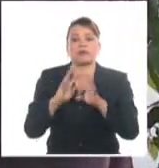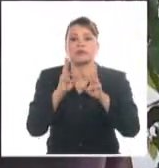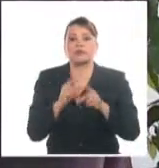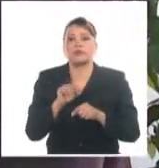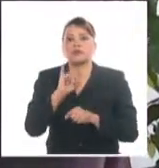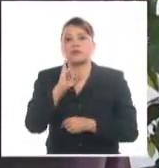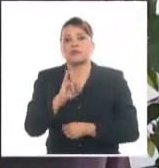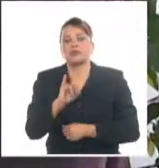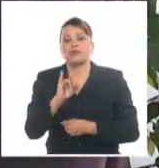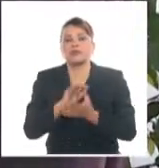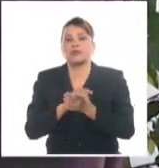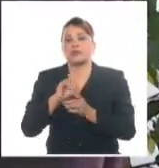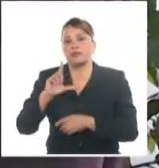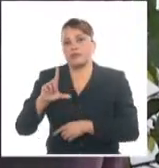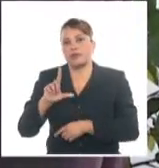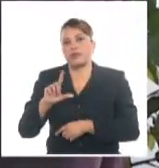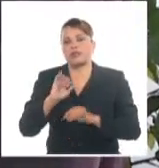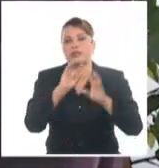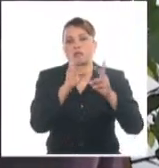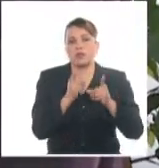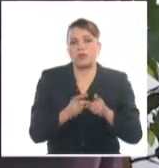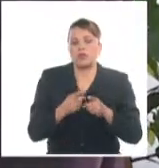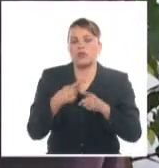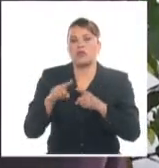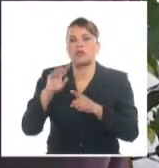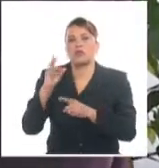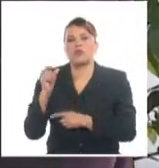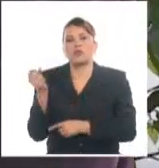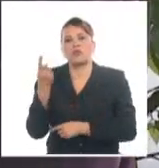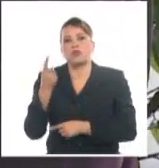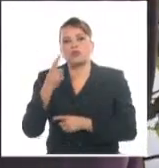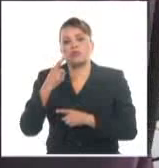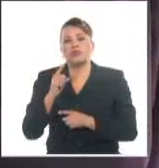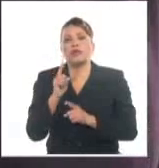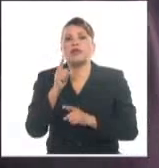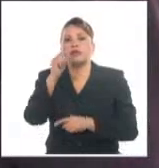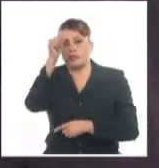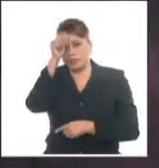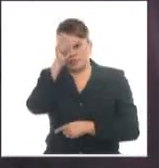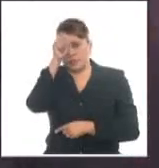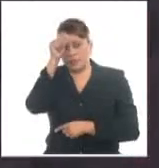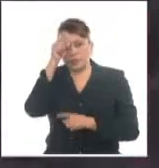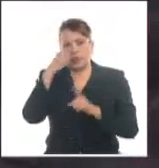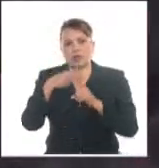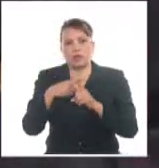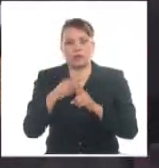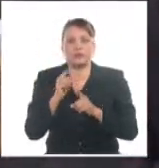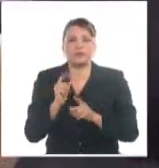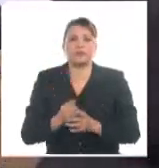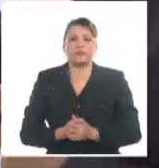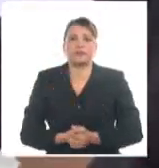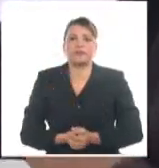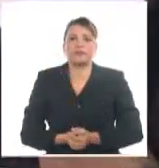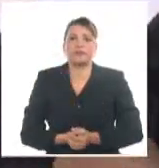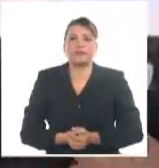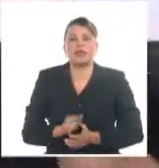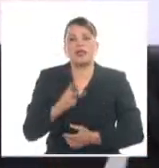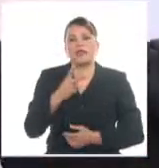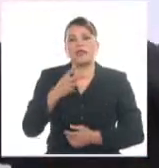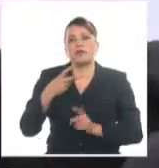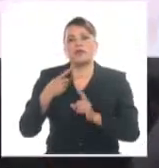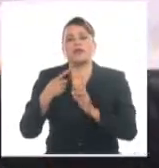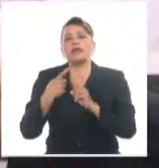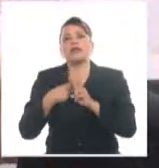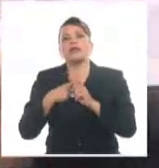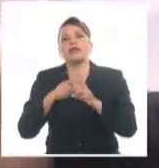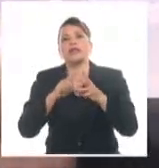Mariel y la unidad número 1 de Santa Cruz. Hoy tenemos fuera de servicio dos unidades de Santa Cruz, la 2 y la 3, que están por avería, se trabaja